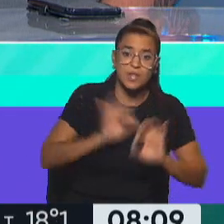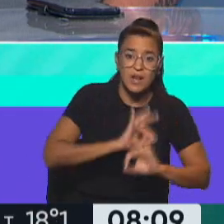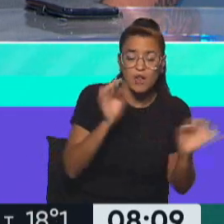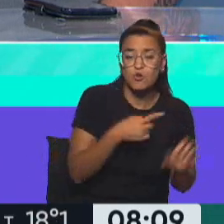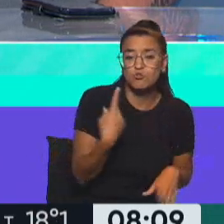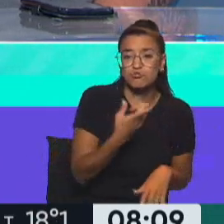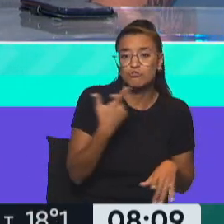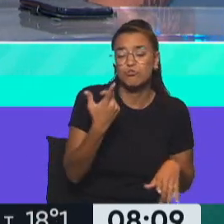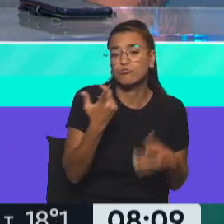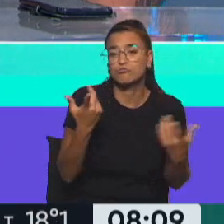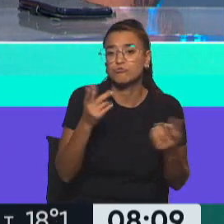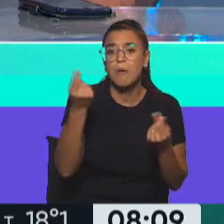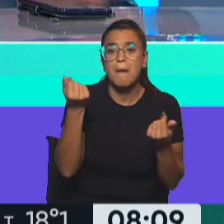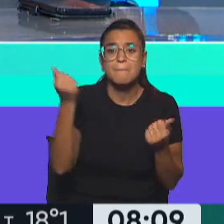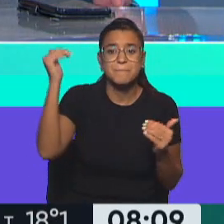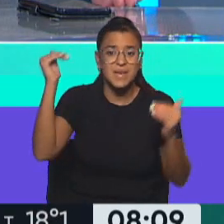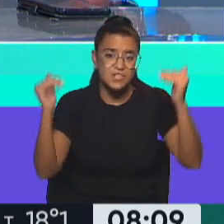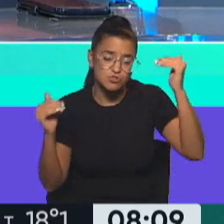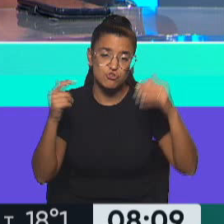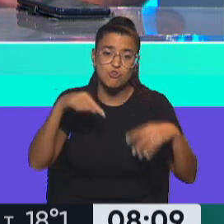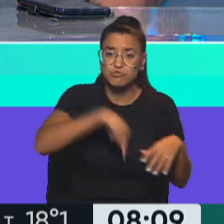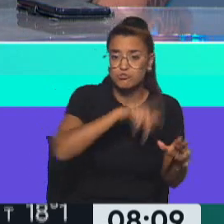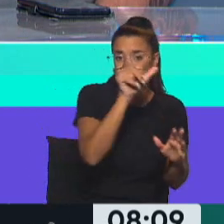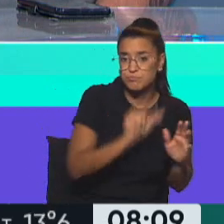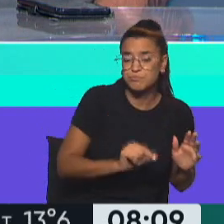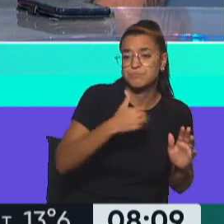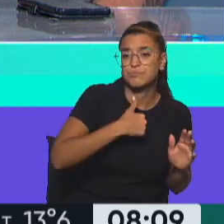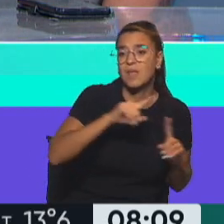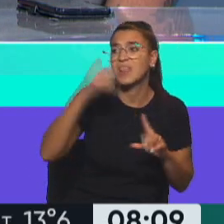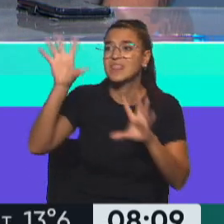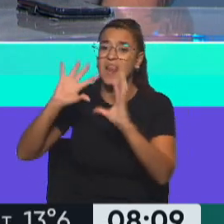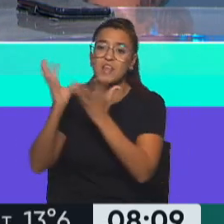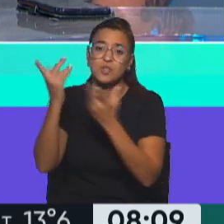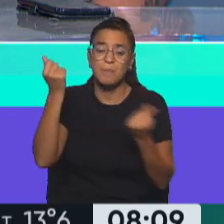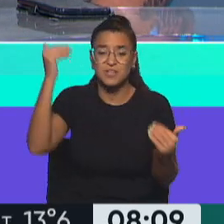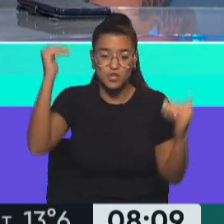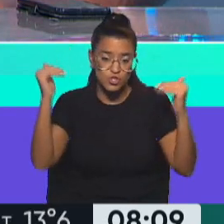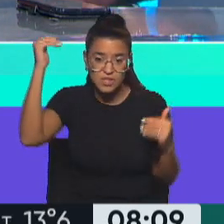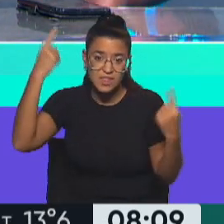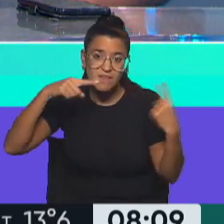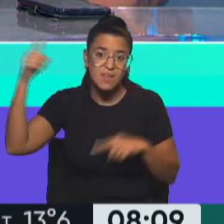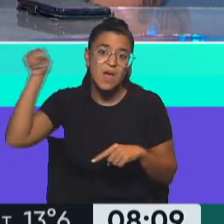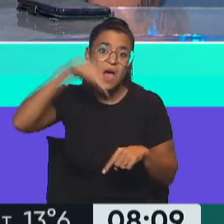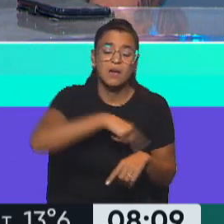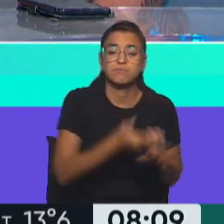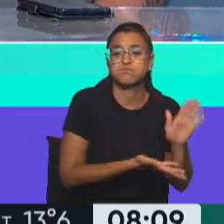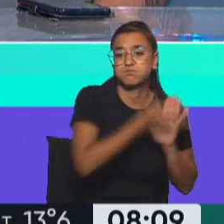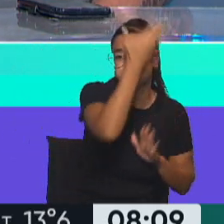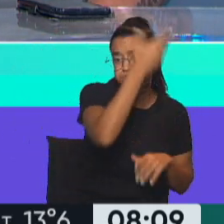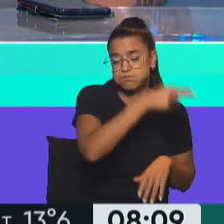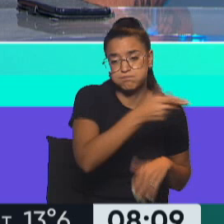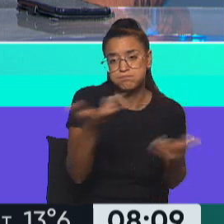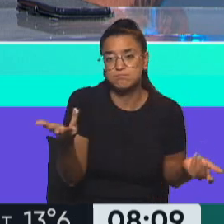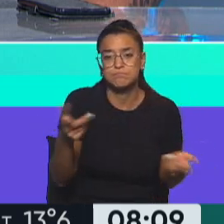veníamos anunciando, al no desacoplar los precios del mercado interno a lo que es el mercado internacional. En la primer corrida que tuvimos, acá quedó más que demostrado